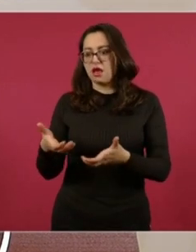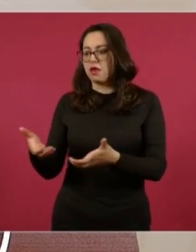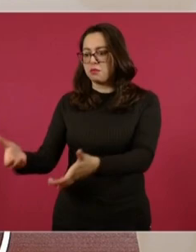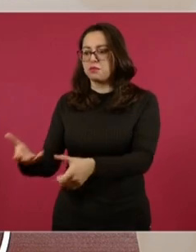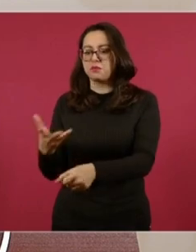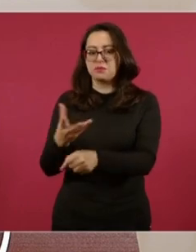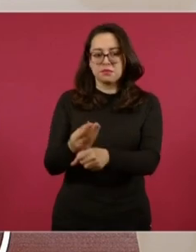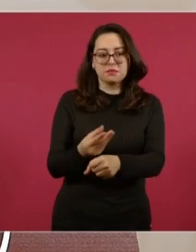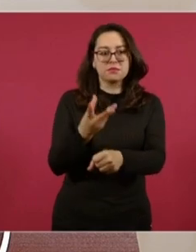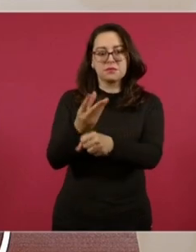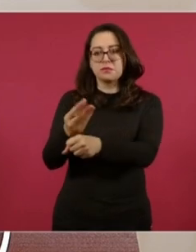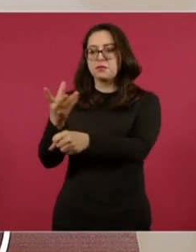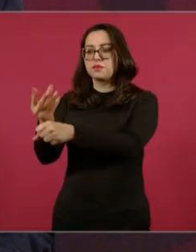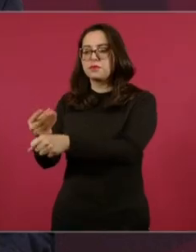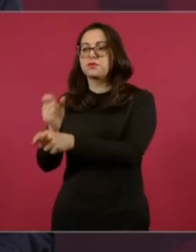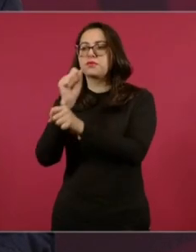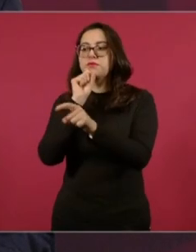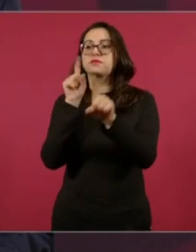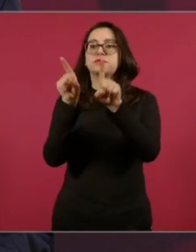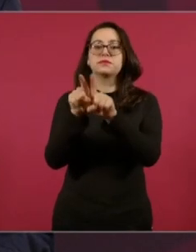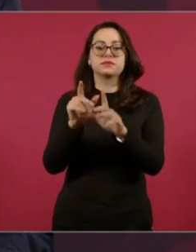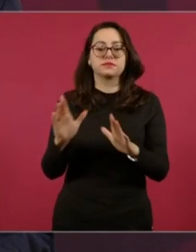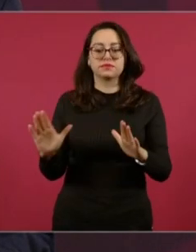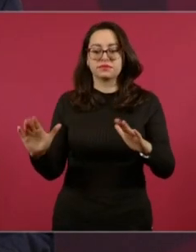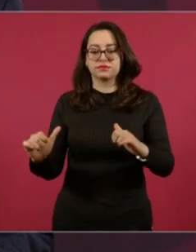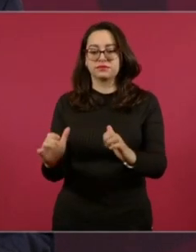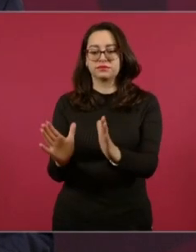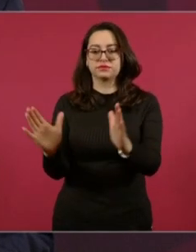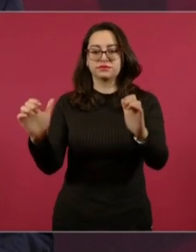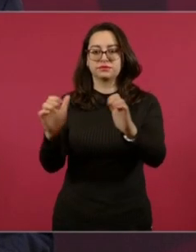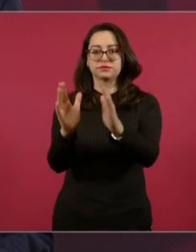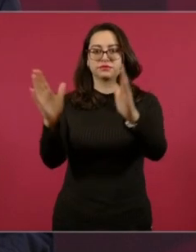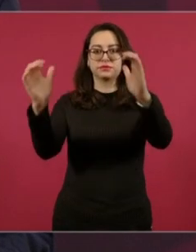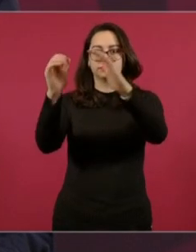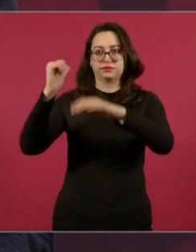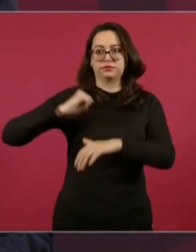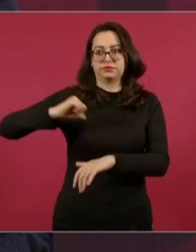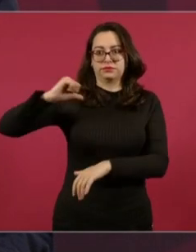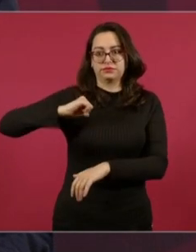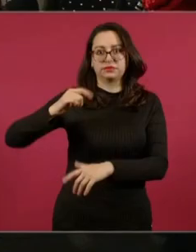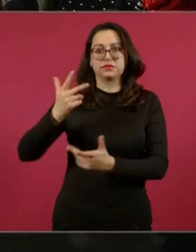los trabajos en zonas arqueológicas. Vamos a estar